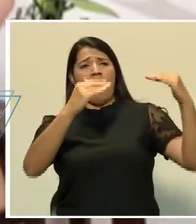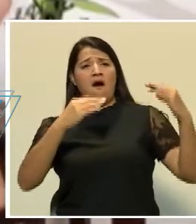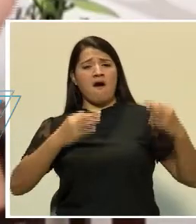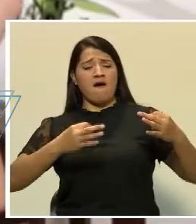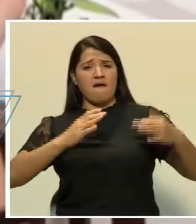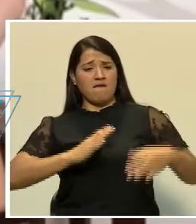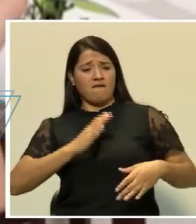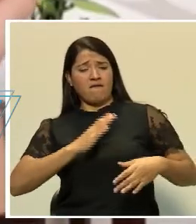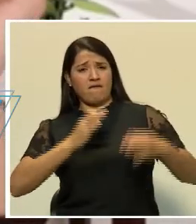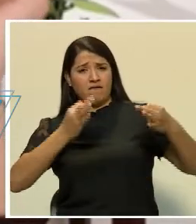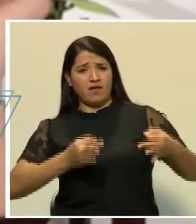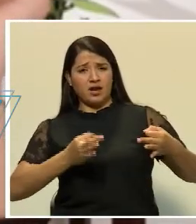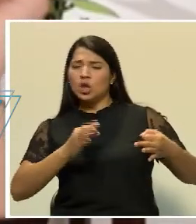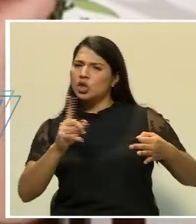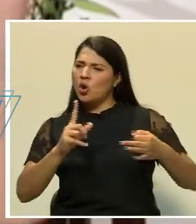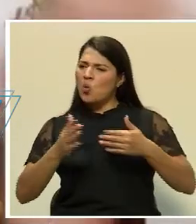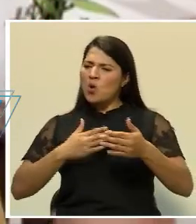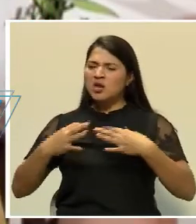muchísimo